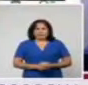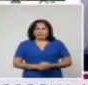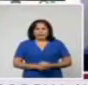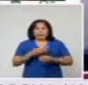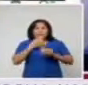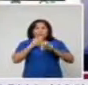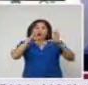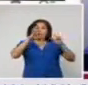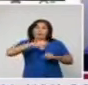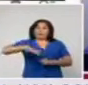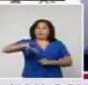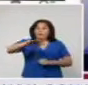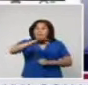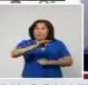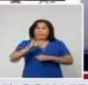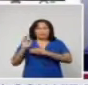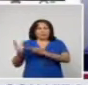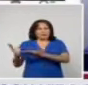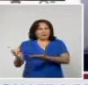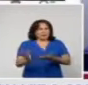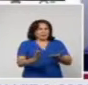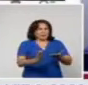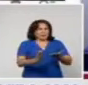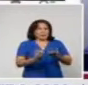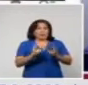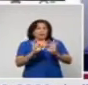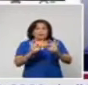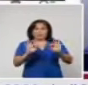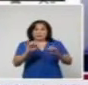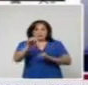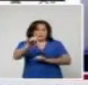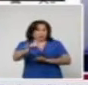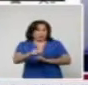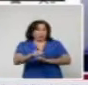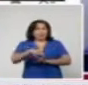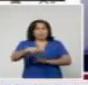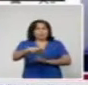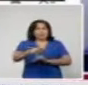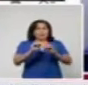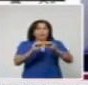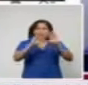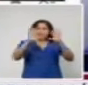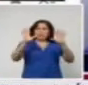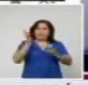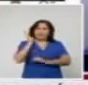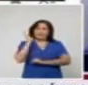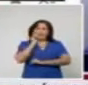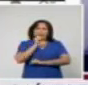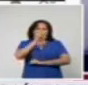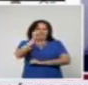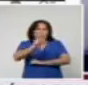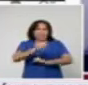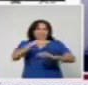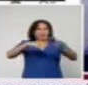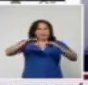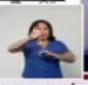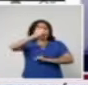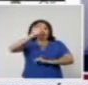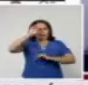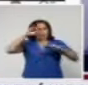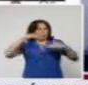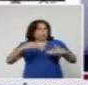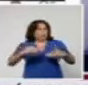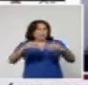Muy buenos días, bienvenido a esta transmisión especial que lleva usted como en cada mañana a la conferencia de prensa del Ministerio de Salud Pública sobre la